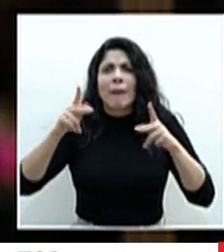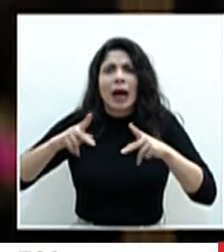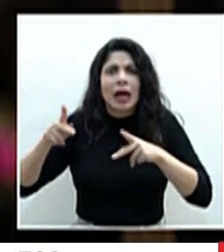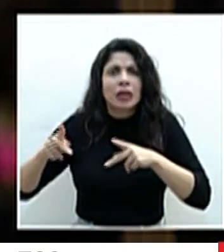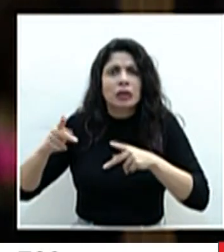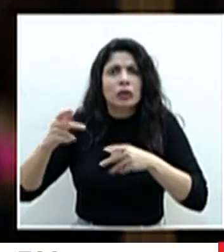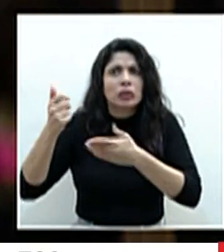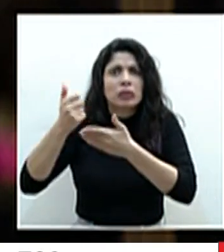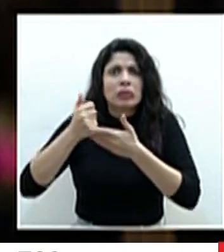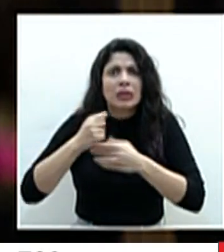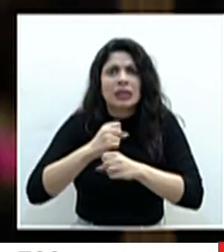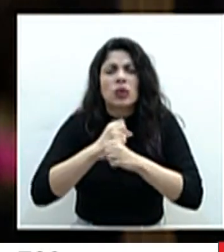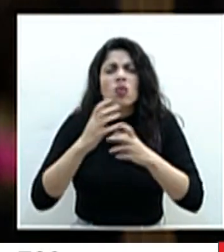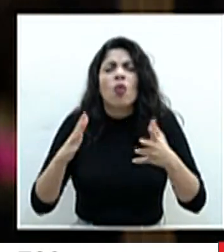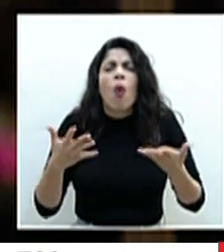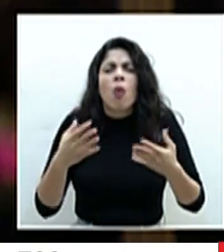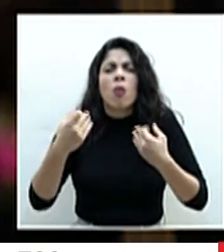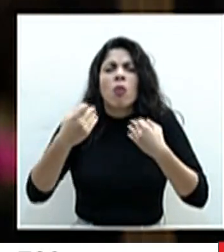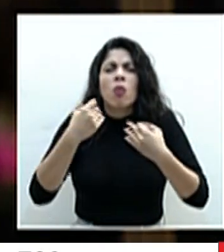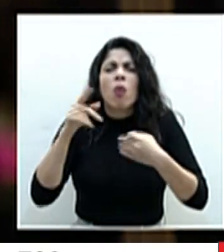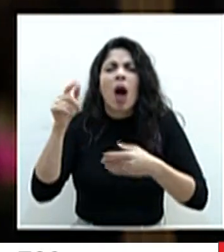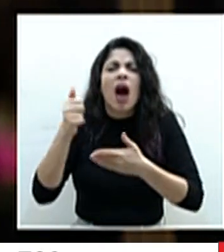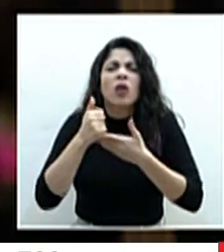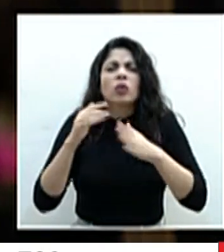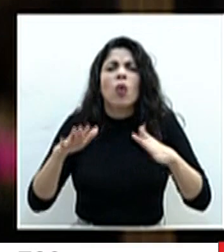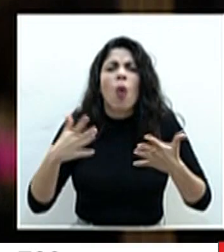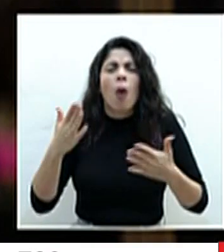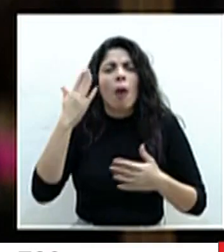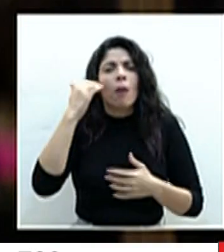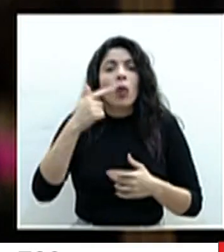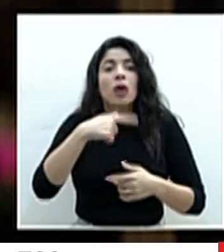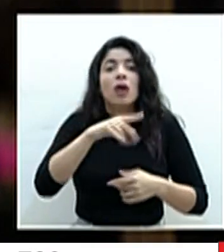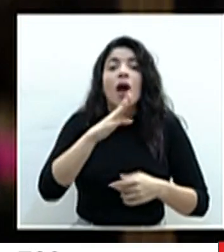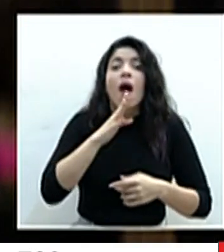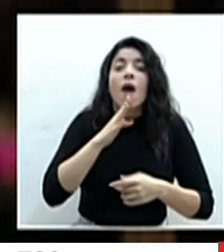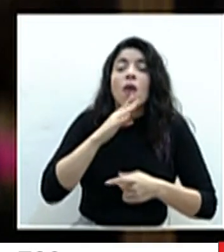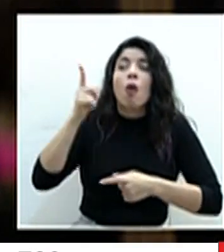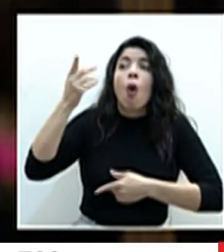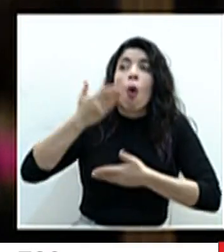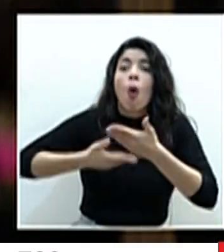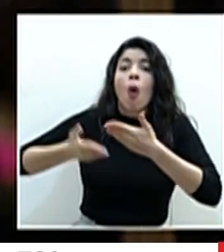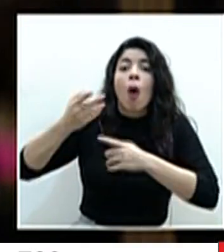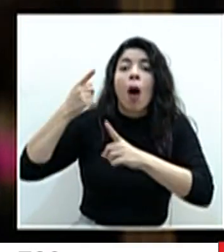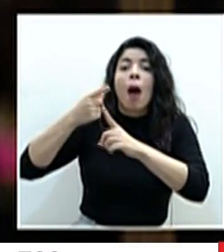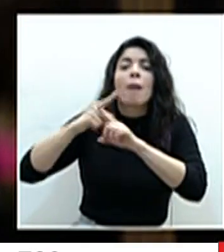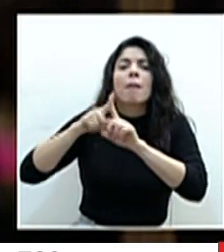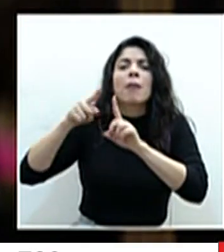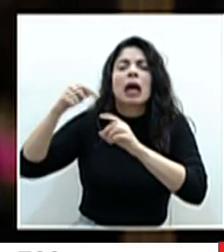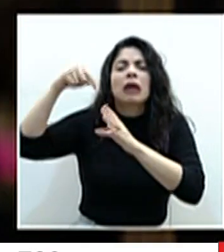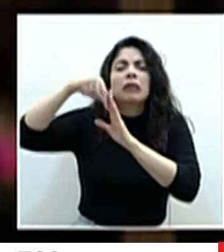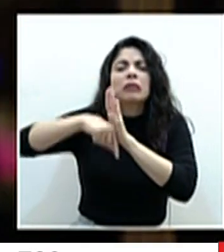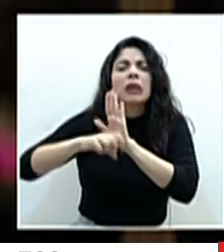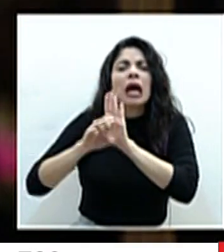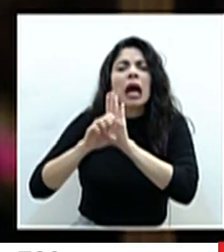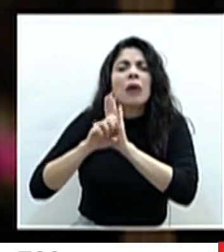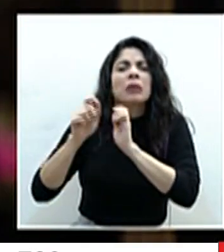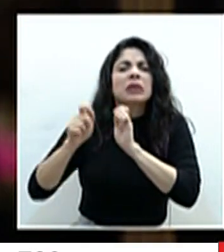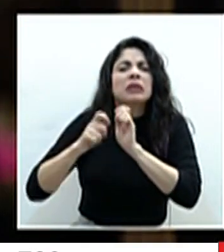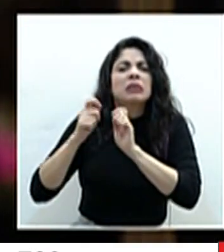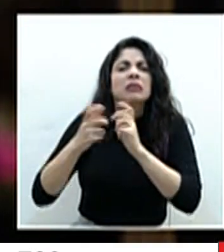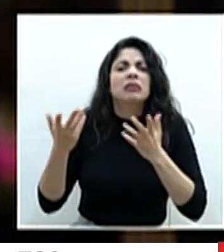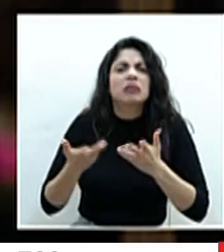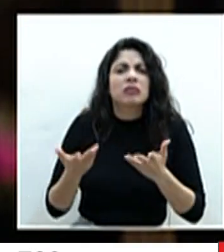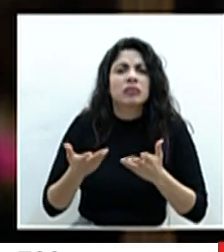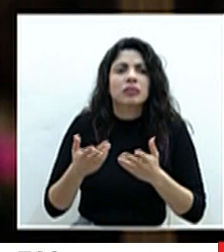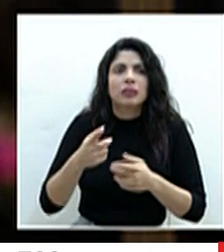personal para seguridad? Si pueden ser muy puntuales, porque me parece que hemos hablado de la cooperación, pero no con los ejemplos concretos, y es una